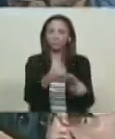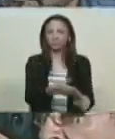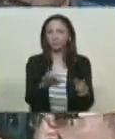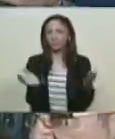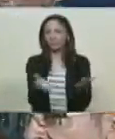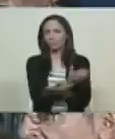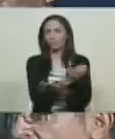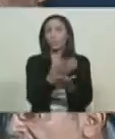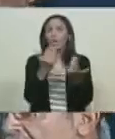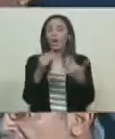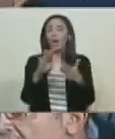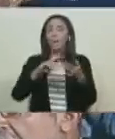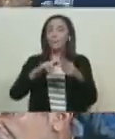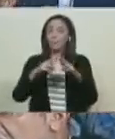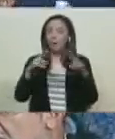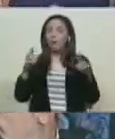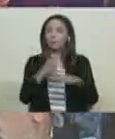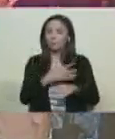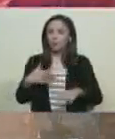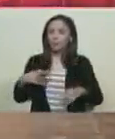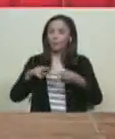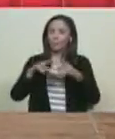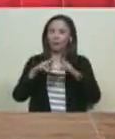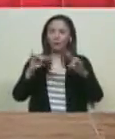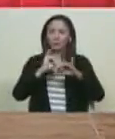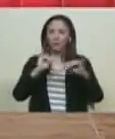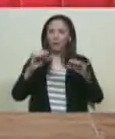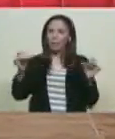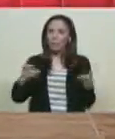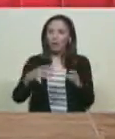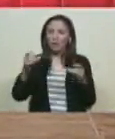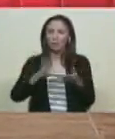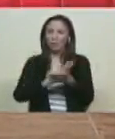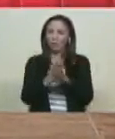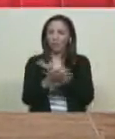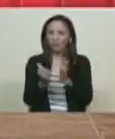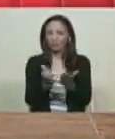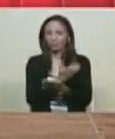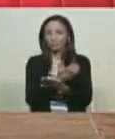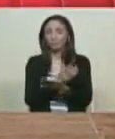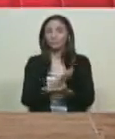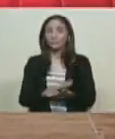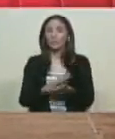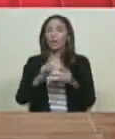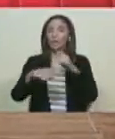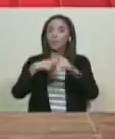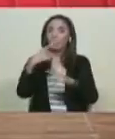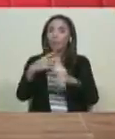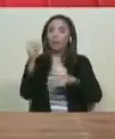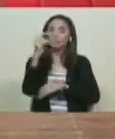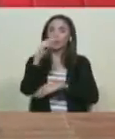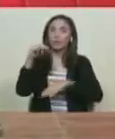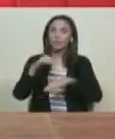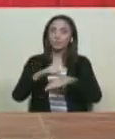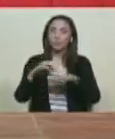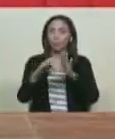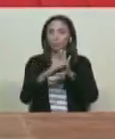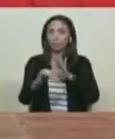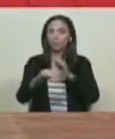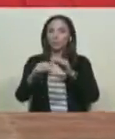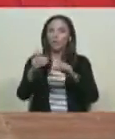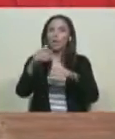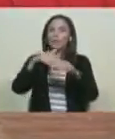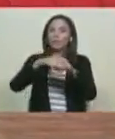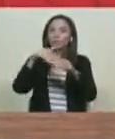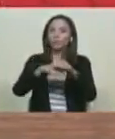Queremos paz y logramos la paz. Y luego la Asamblea Constituyente adelantó las elecciones de gobernadores